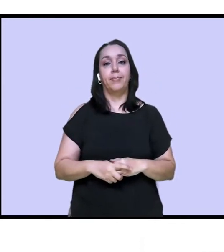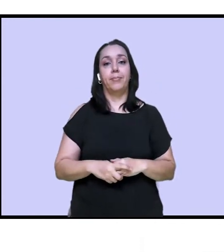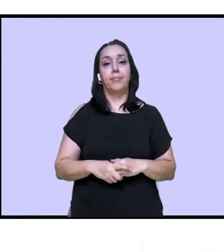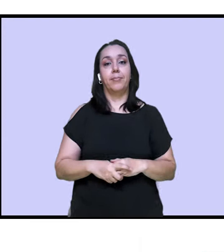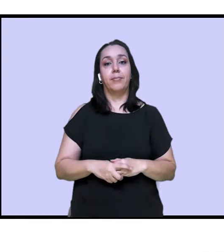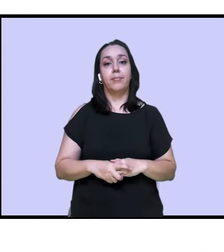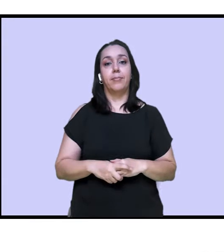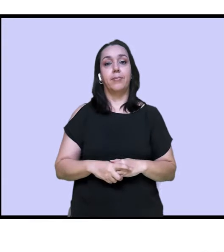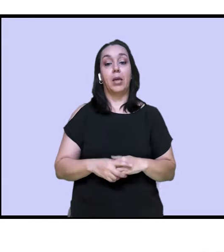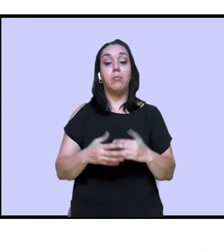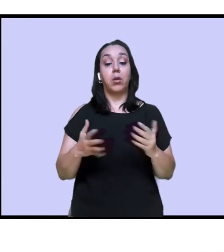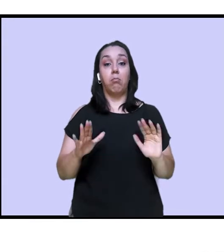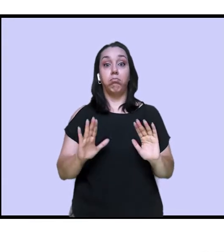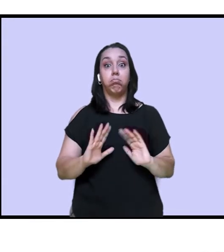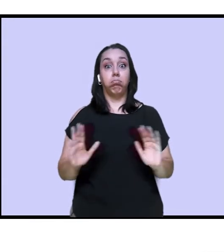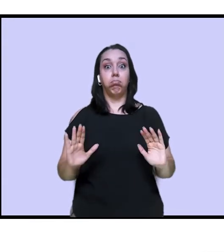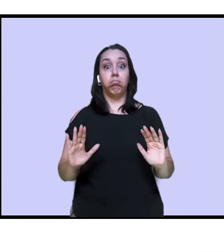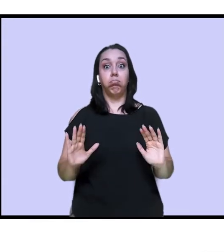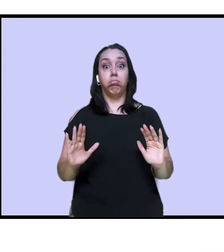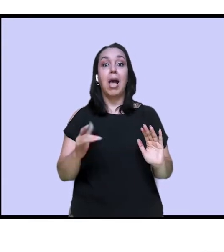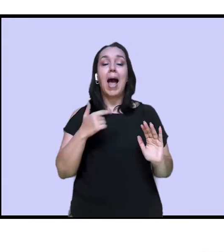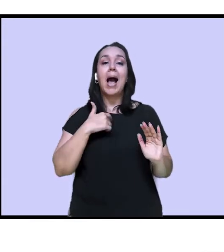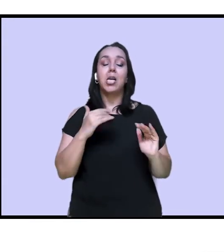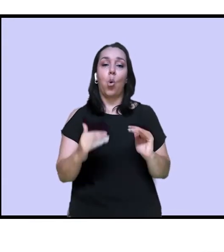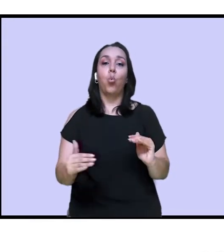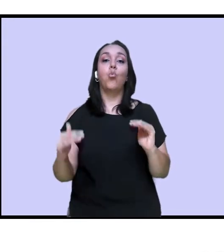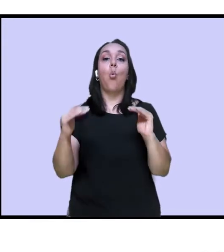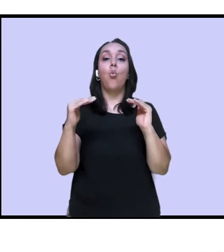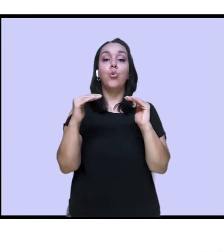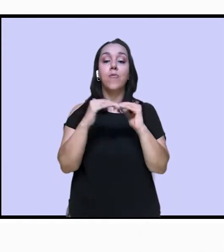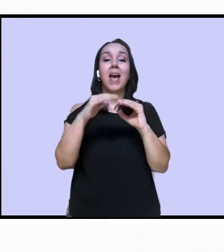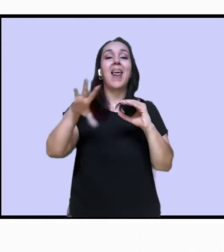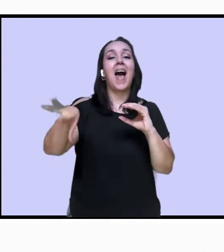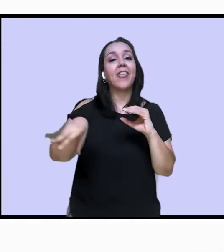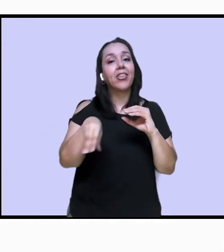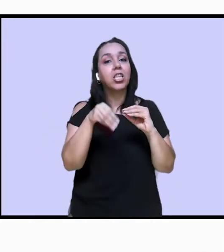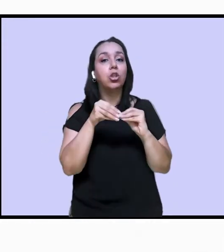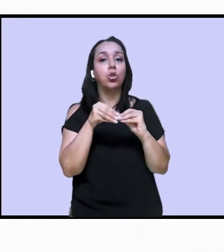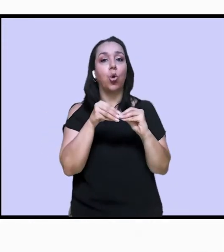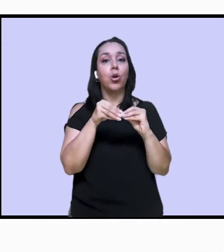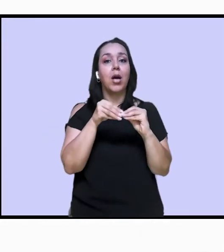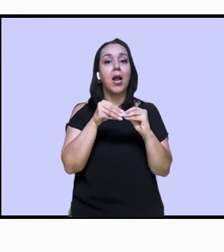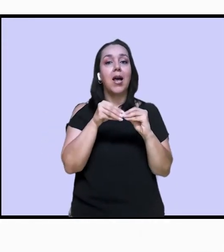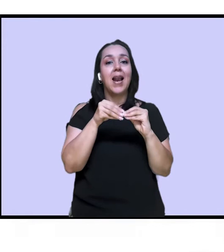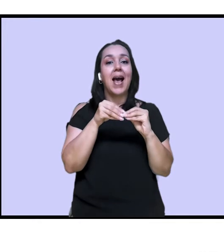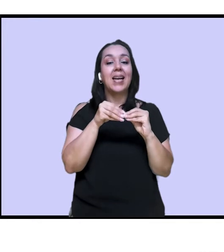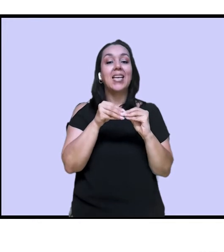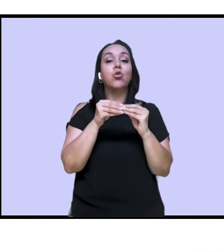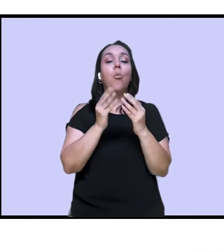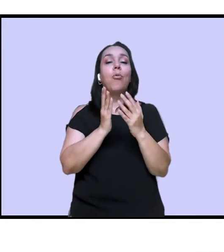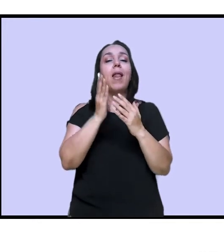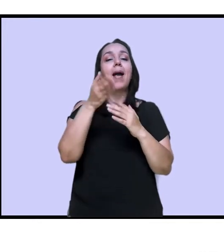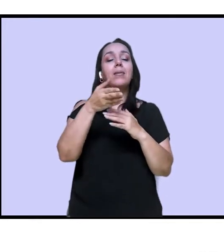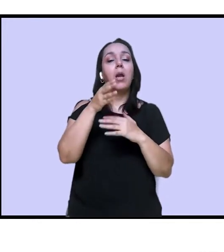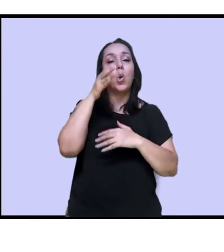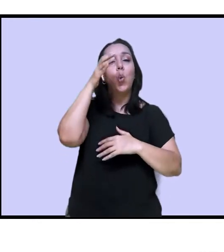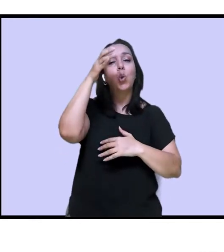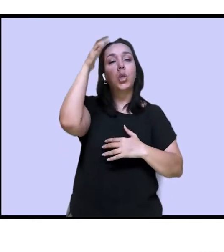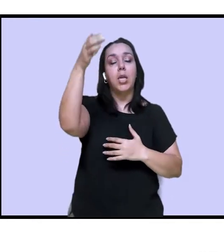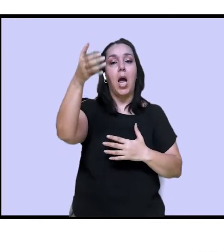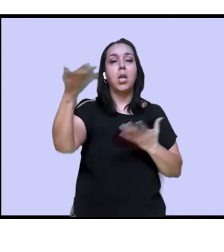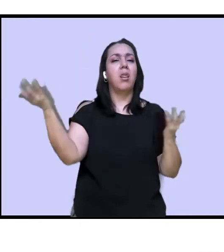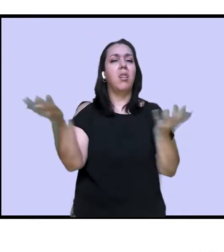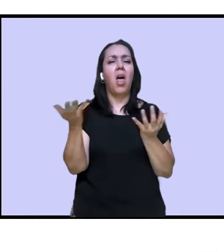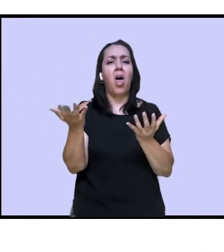Pero nos quedamos ahí. Hay un nivel adicional que es el de la interculturalidad